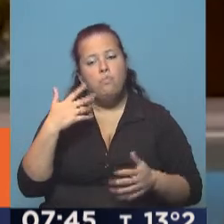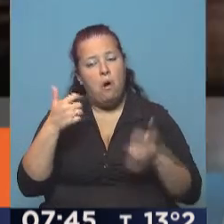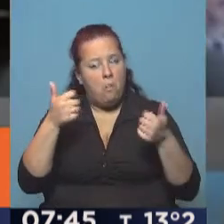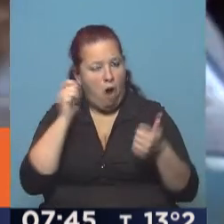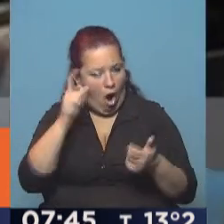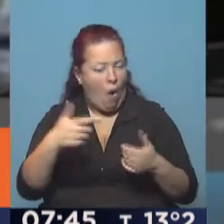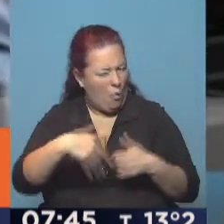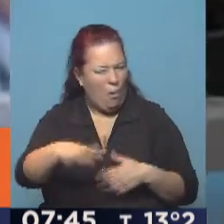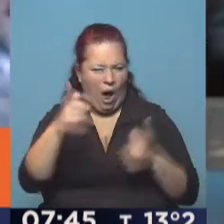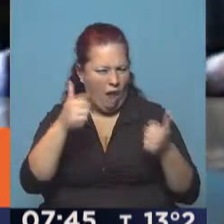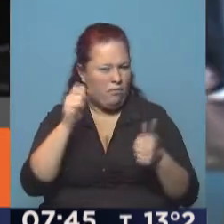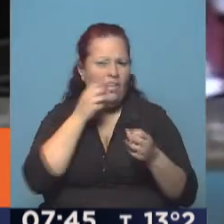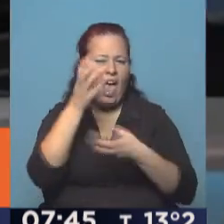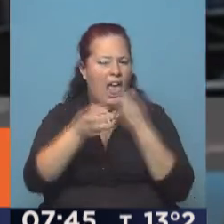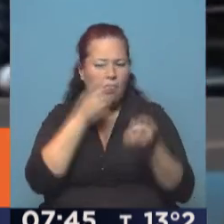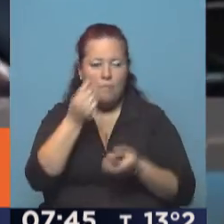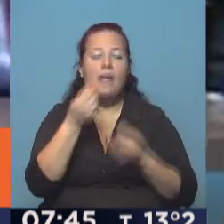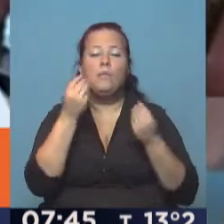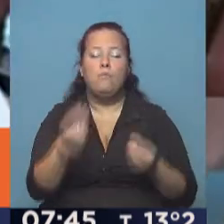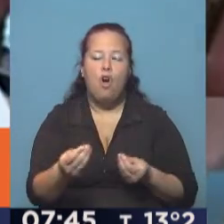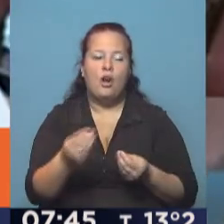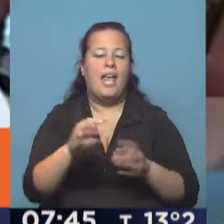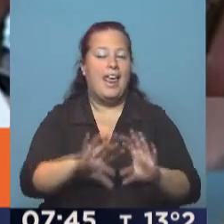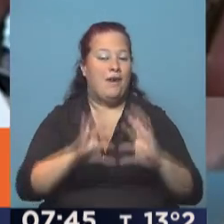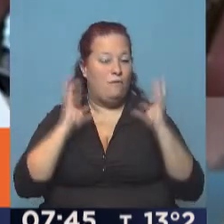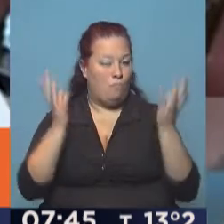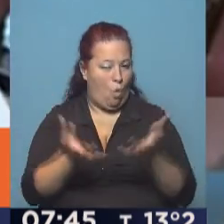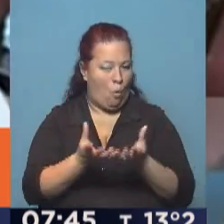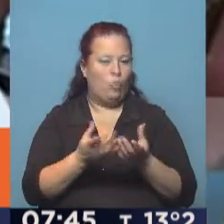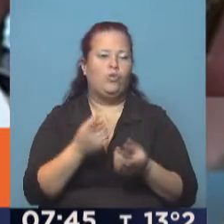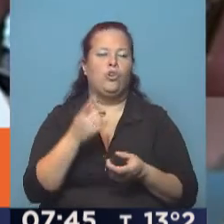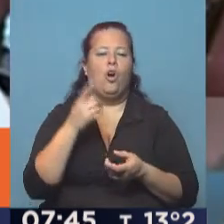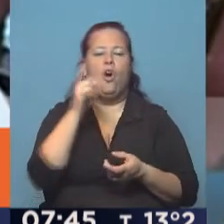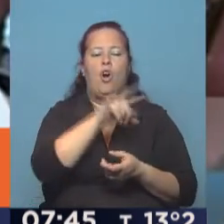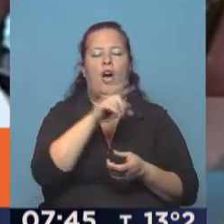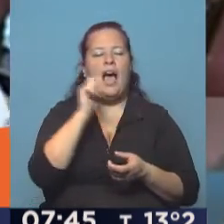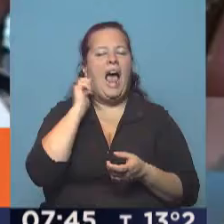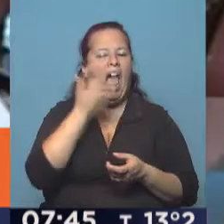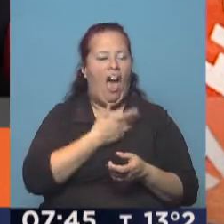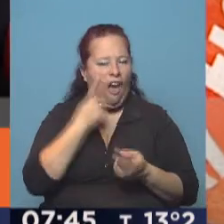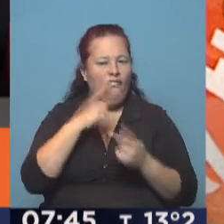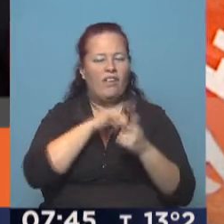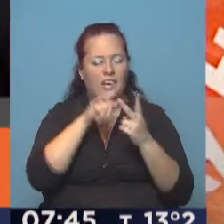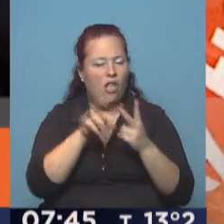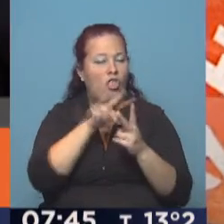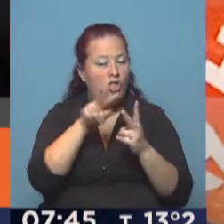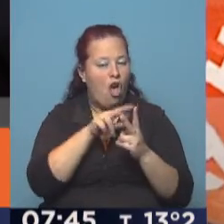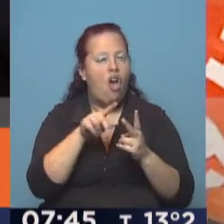exitoso y va a ser exitoso este blanqueo porque internacionalmente tanto la OCDE como el GAFI